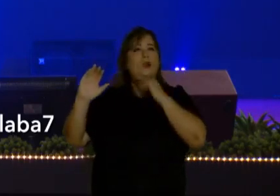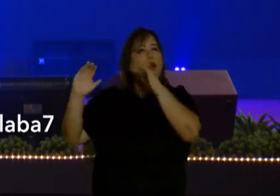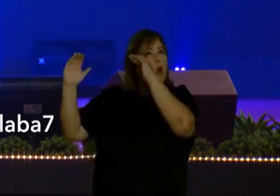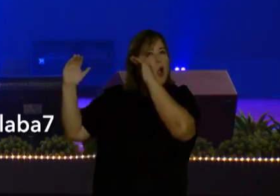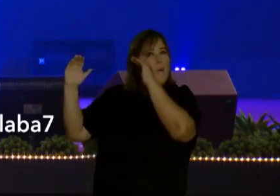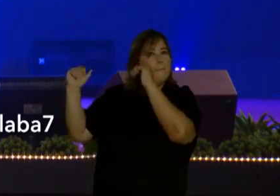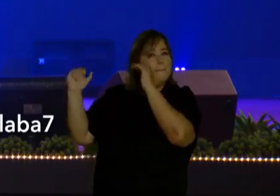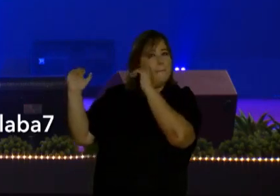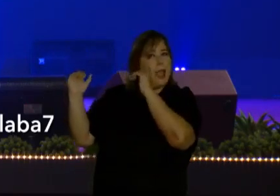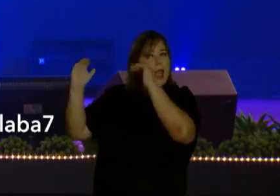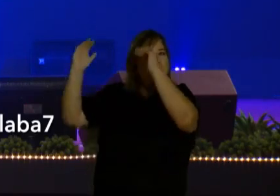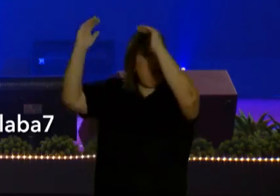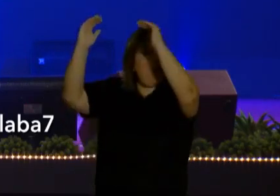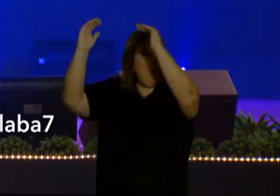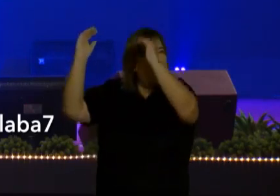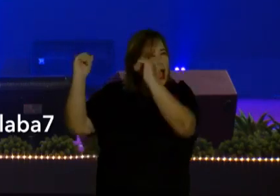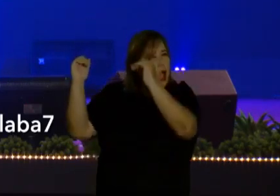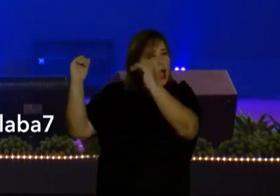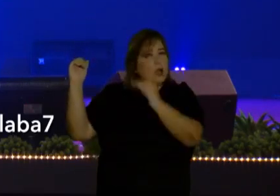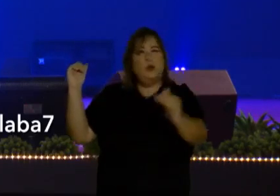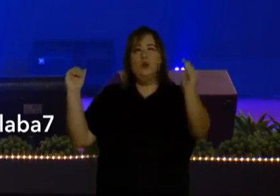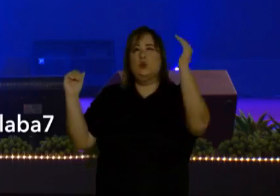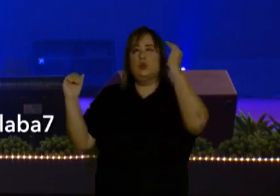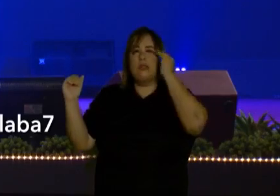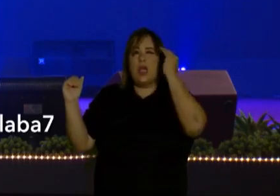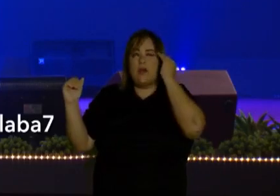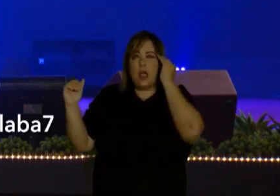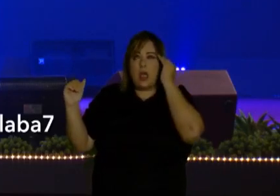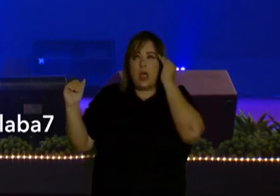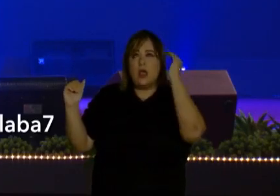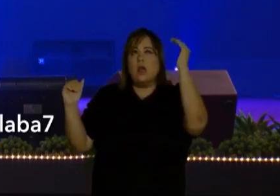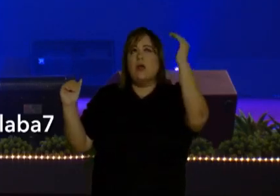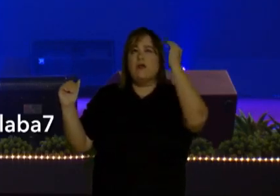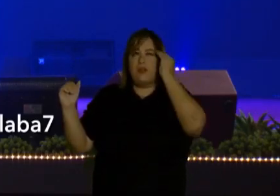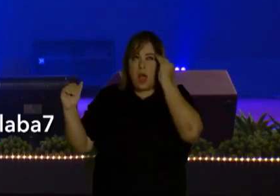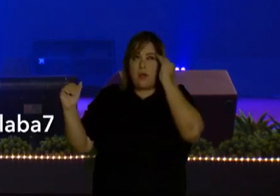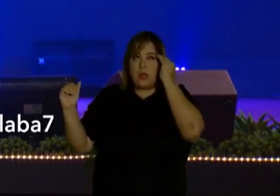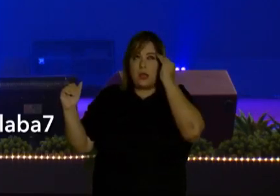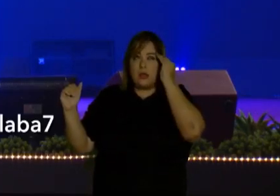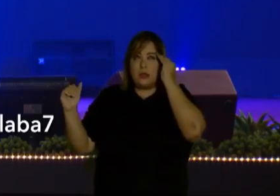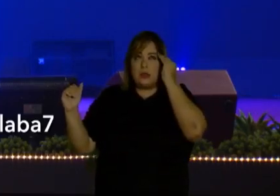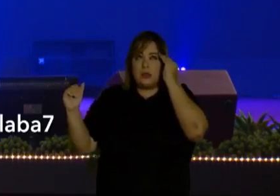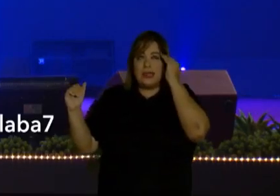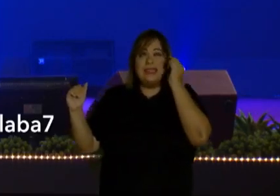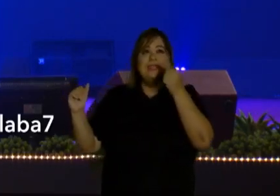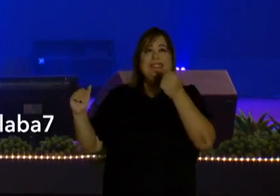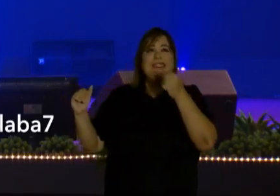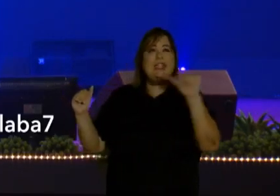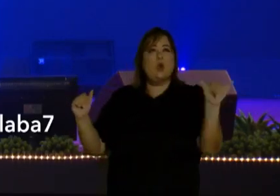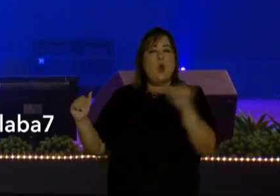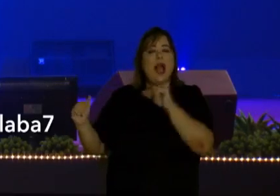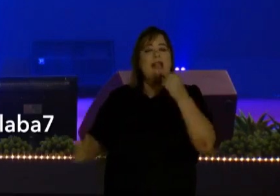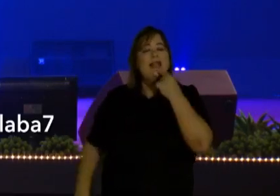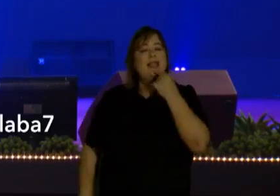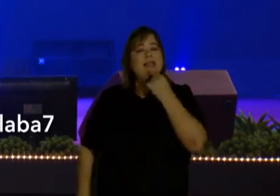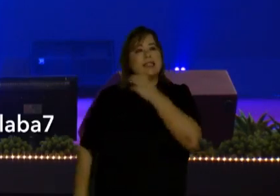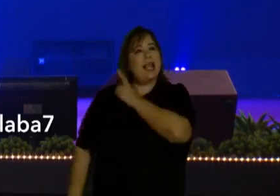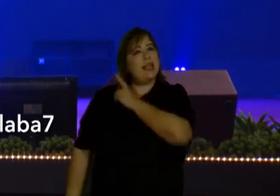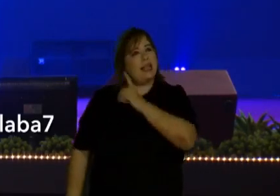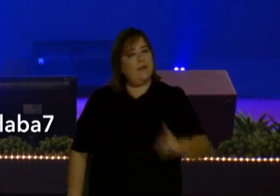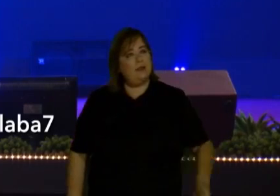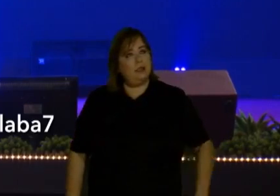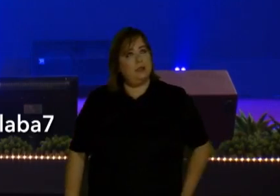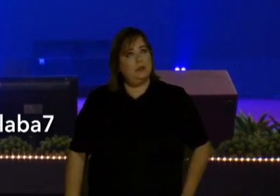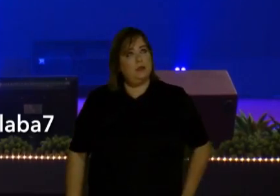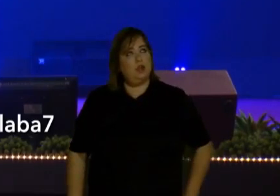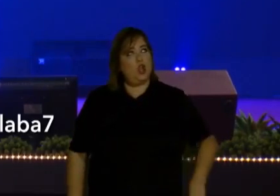cuando tú tienes expectativa, tú pones una demanda y puedes decir, como David decía: haz memoria de mis ofrendas. Puedes pararte con